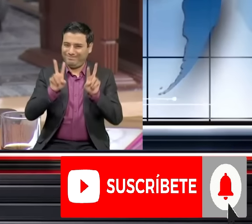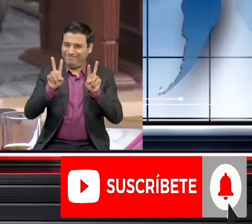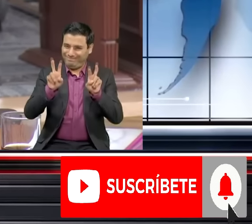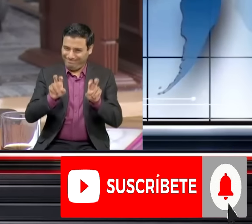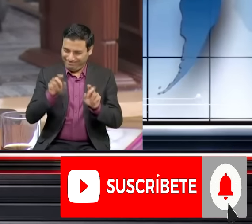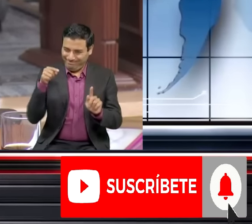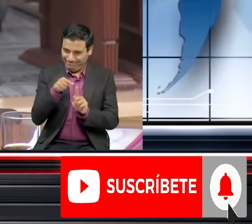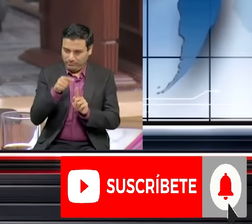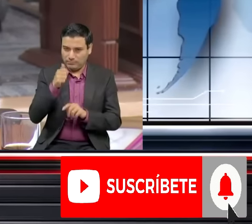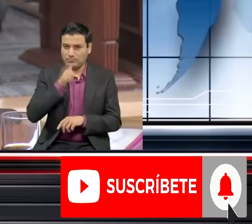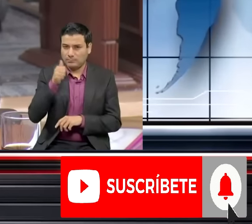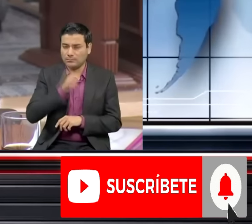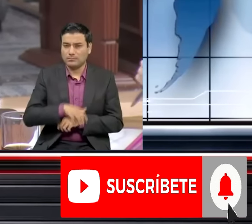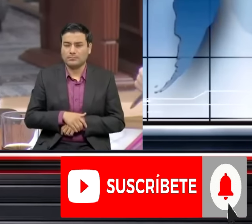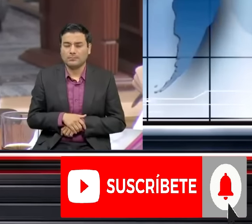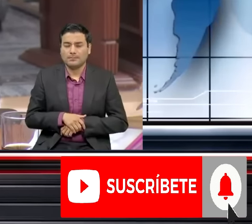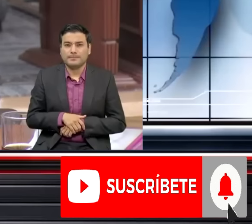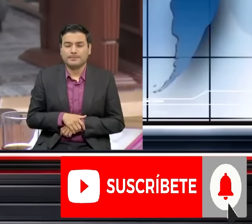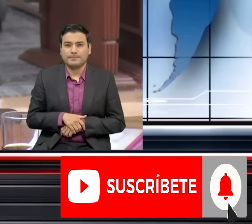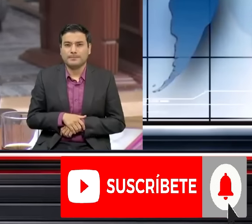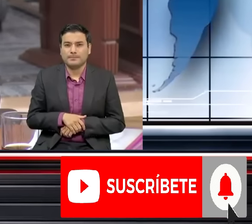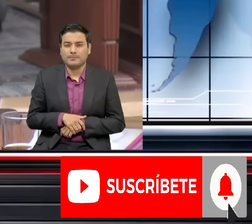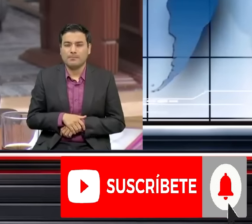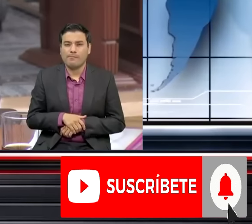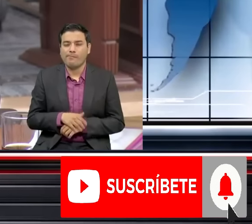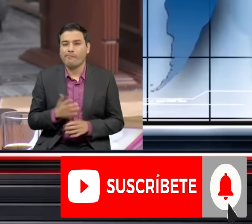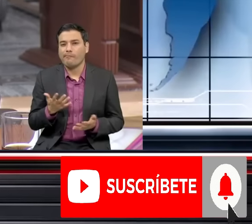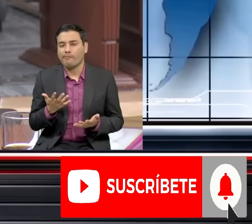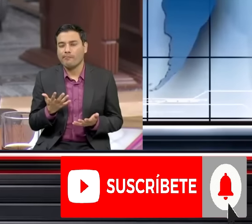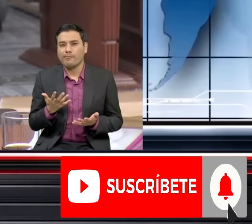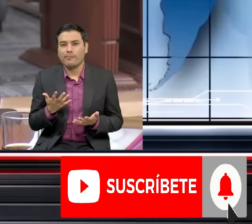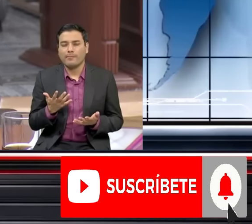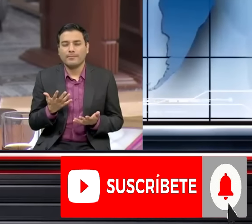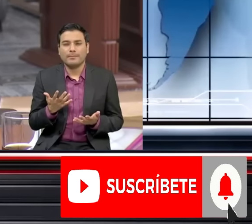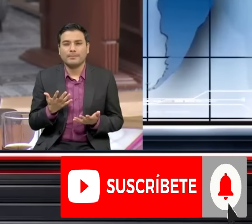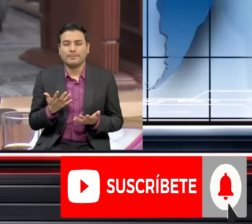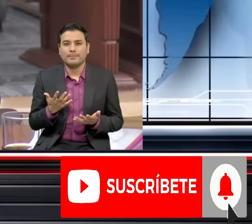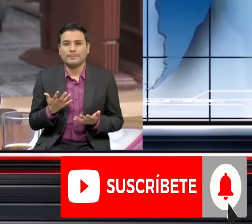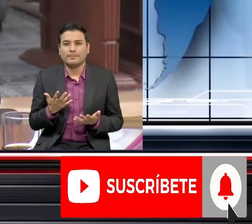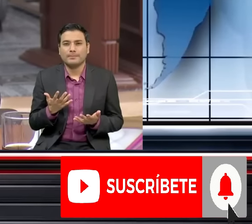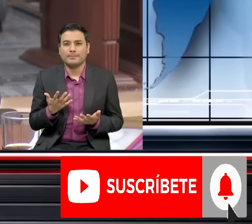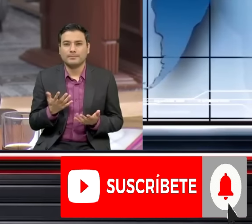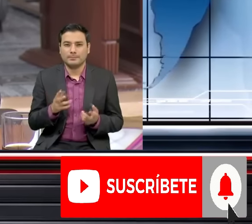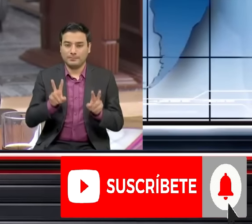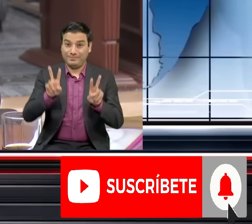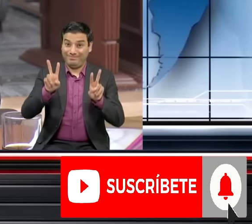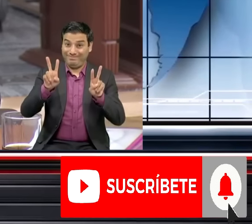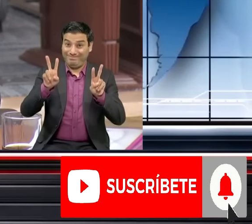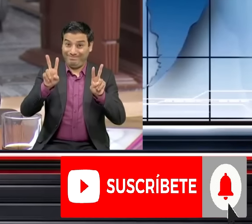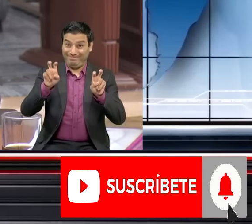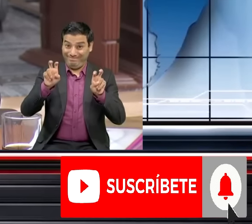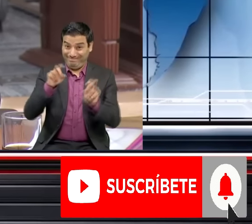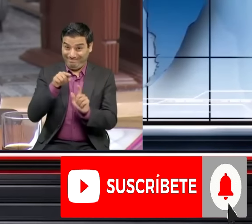Sin ningún motivo ni pretexto, y hablando fuera del tema del orden del